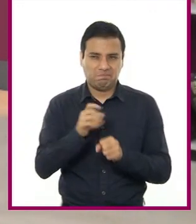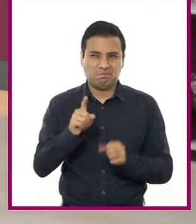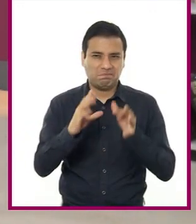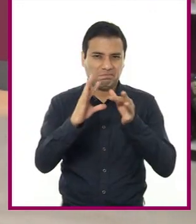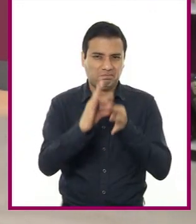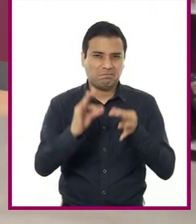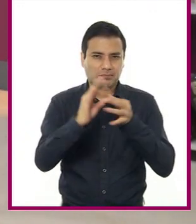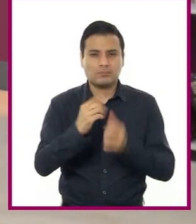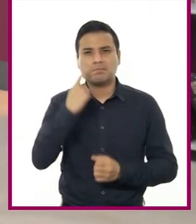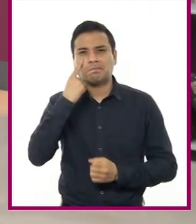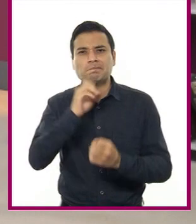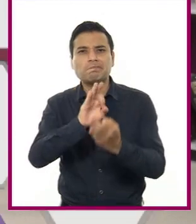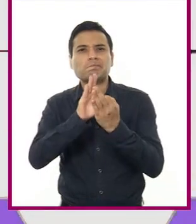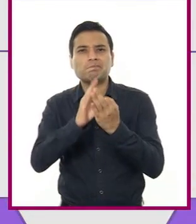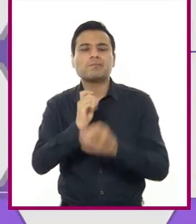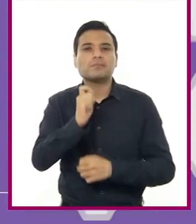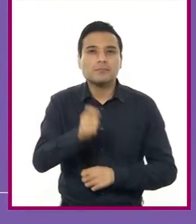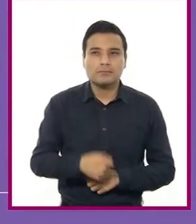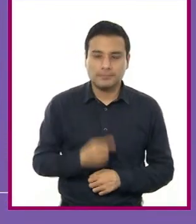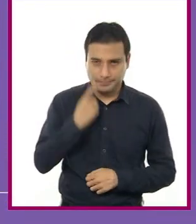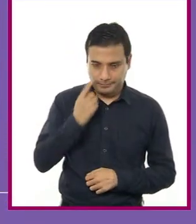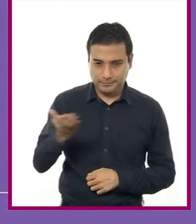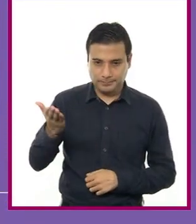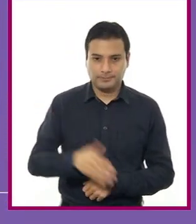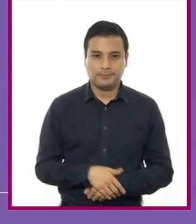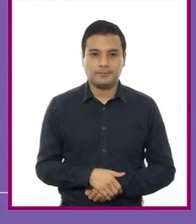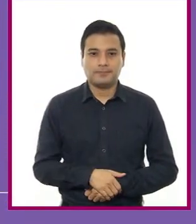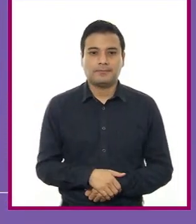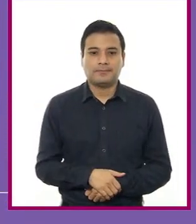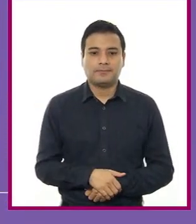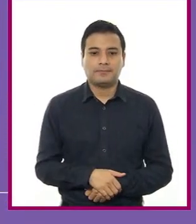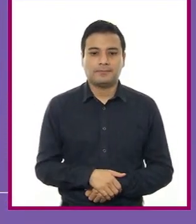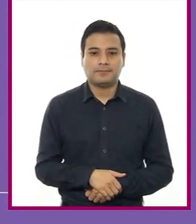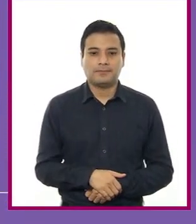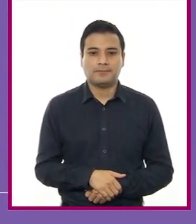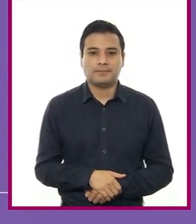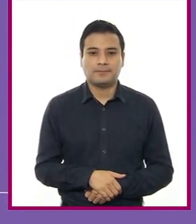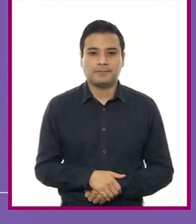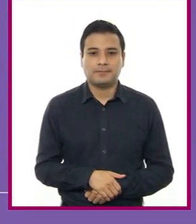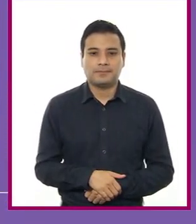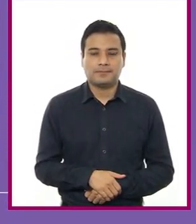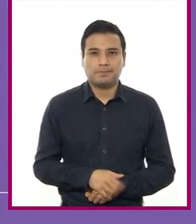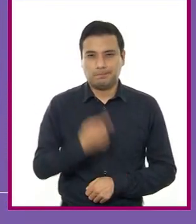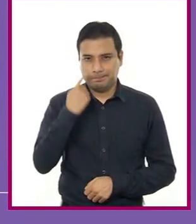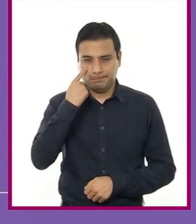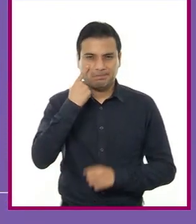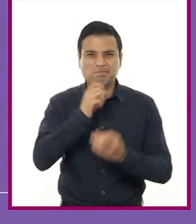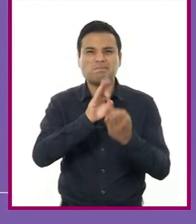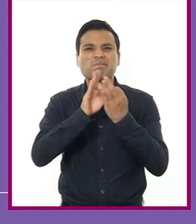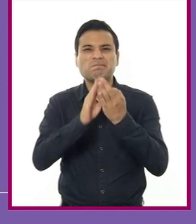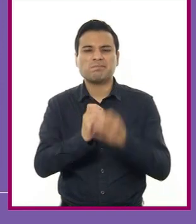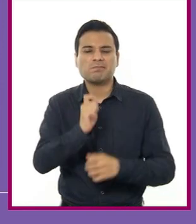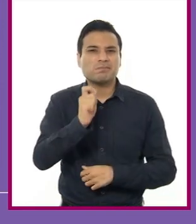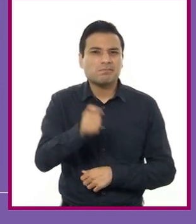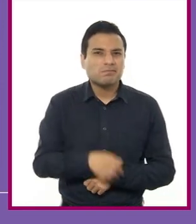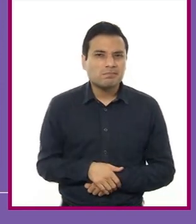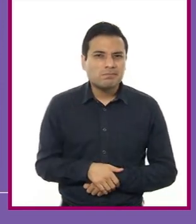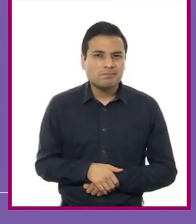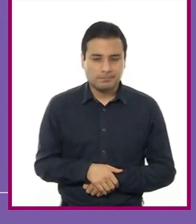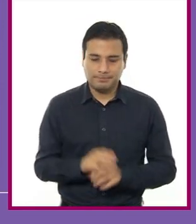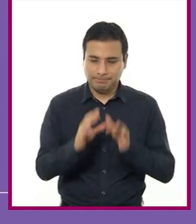qué es rendir cuentas. Es importante tener claridad de qué es rendir cuentas y qué no